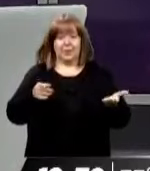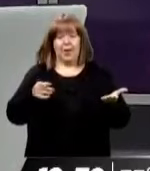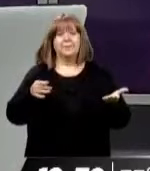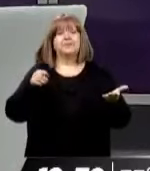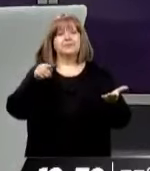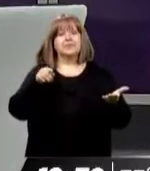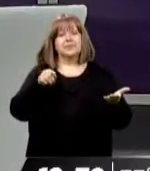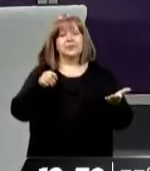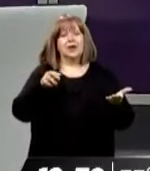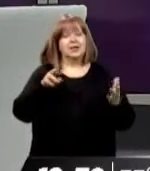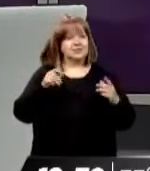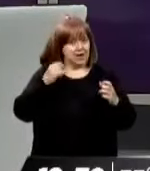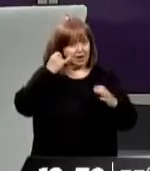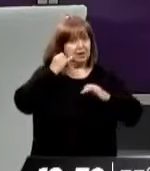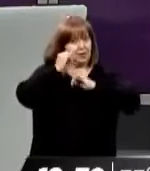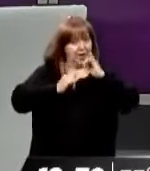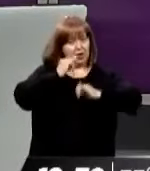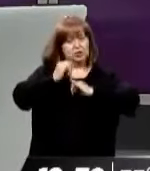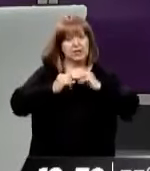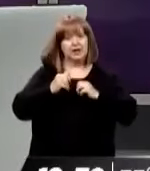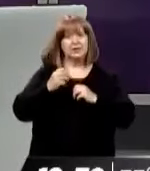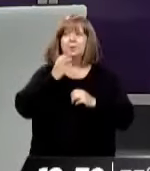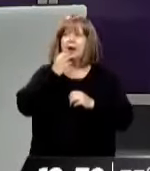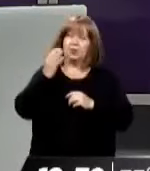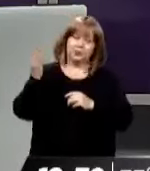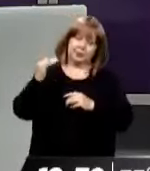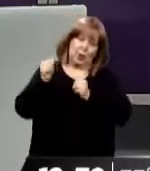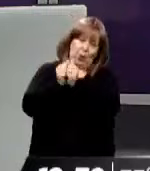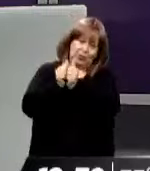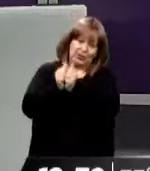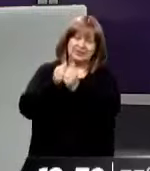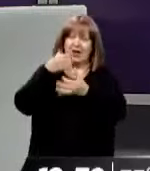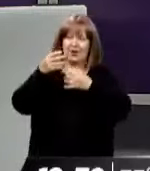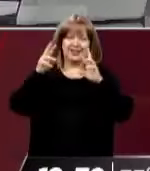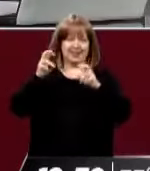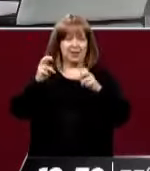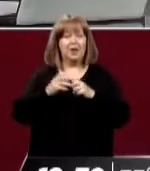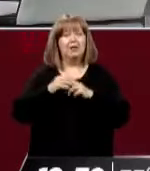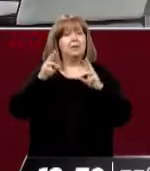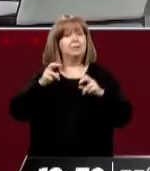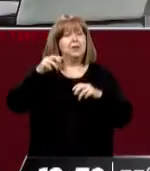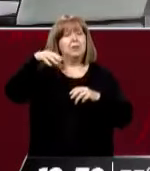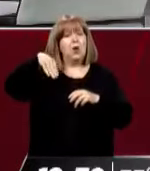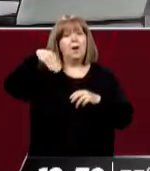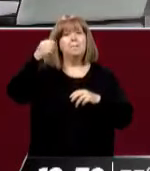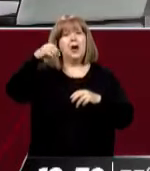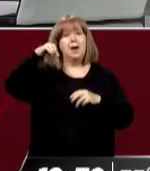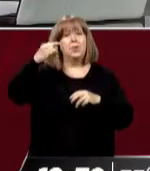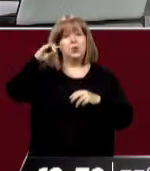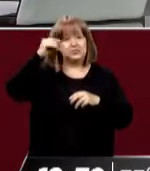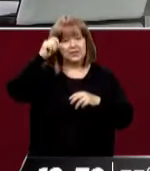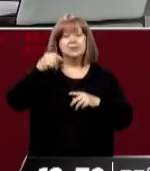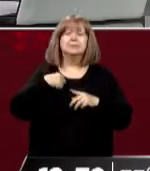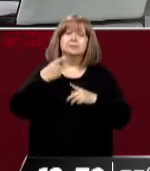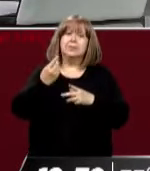Bueno, justamente el anticipo, y te voy a sumar, Pablo, para que hablemos, vamos a volver a hablar sobre el tema de mapuches, y en este caso con este pedido